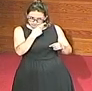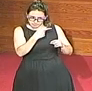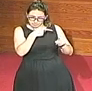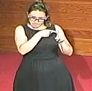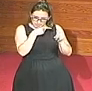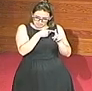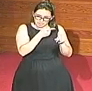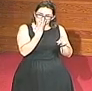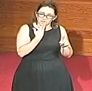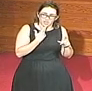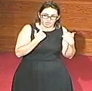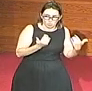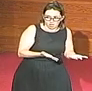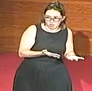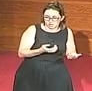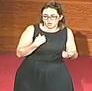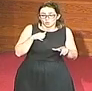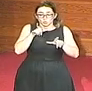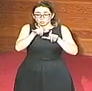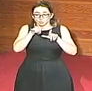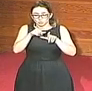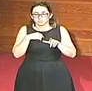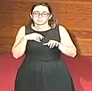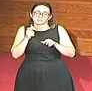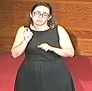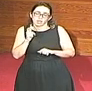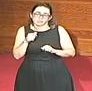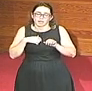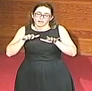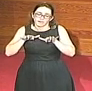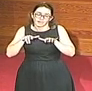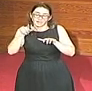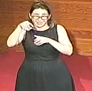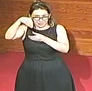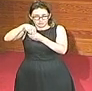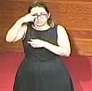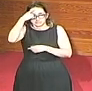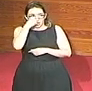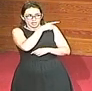empieza a buscar contenidos en YouTube, el propio algoritmo, la fórmula matemática que tiene dentro,